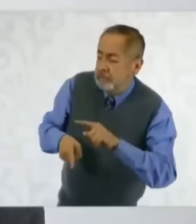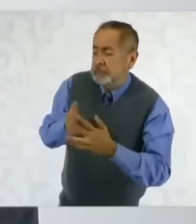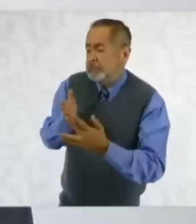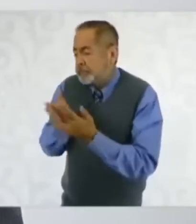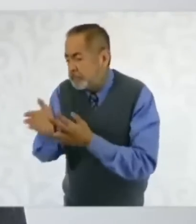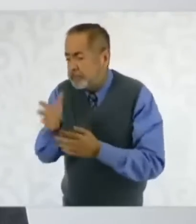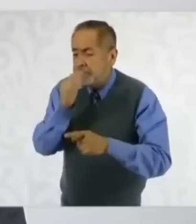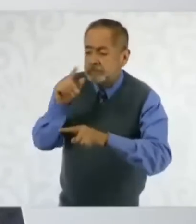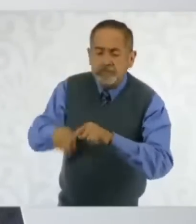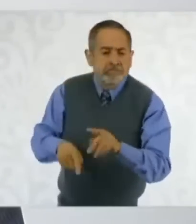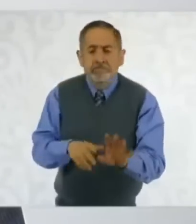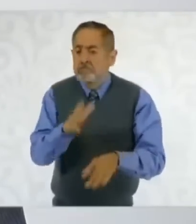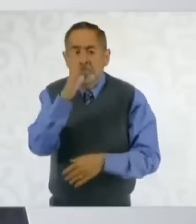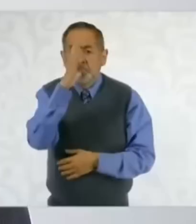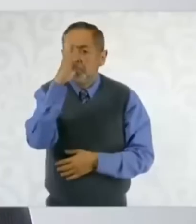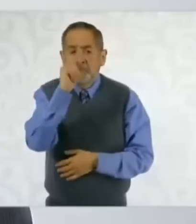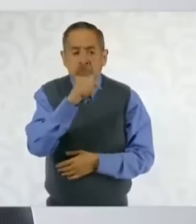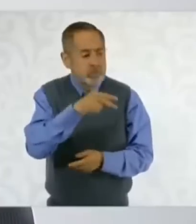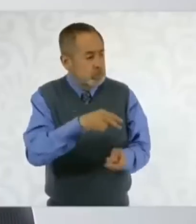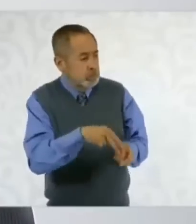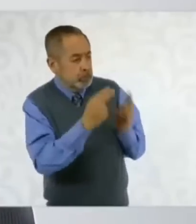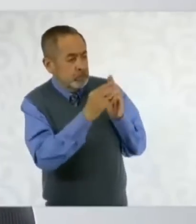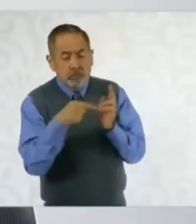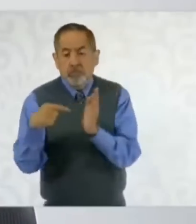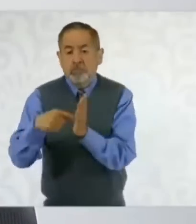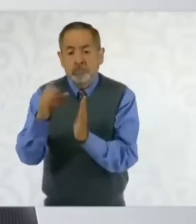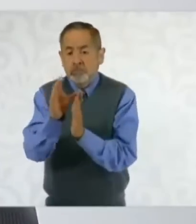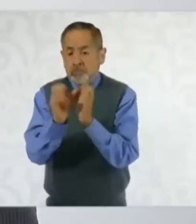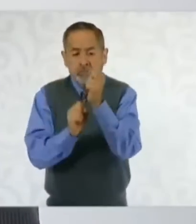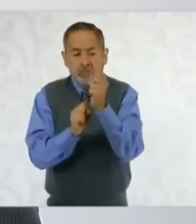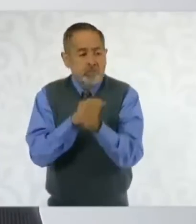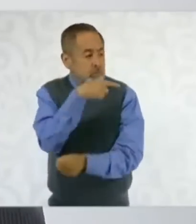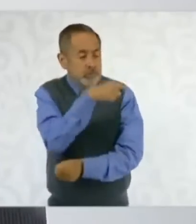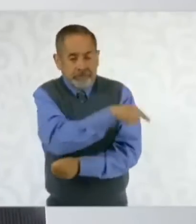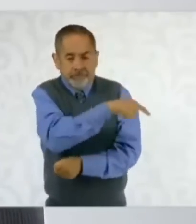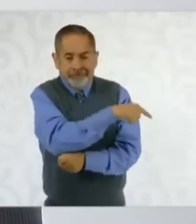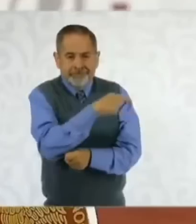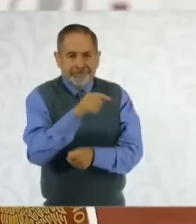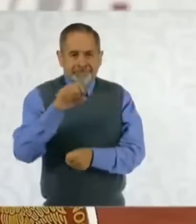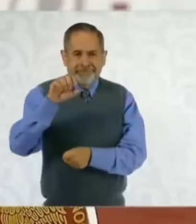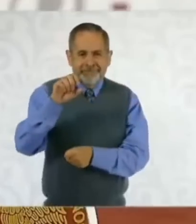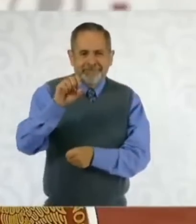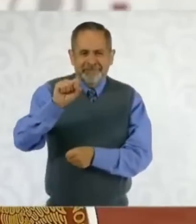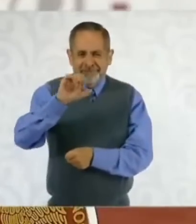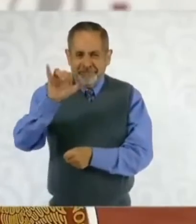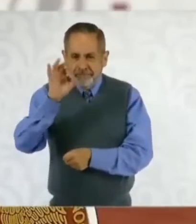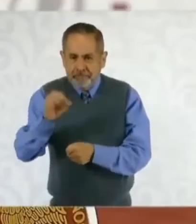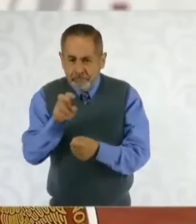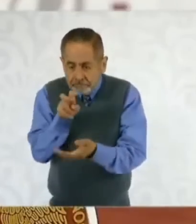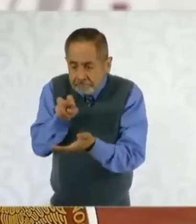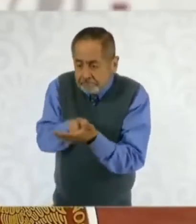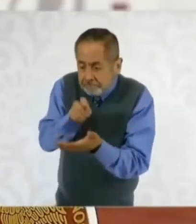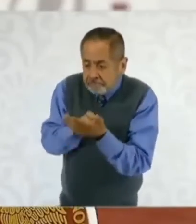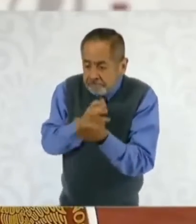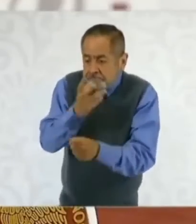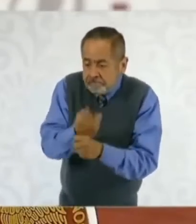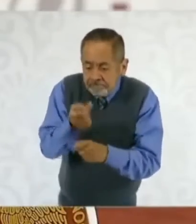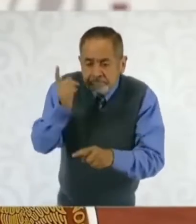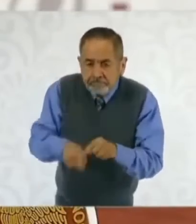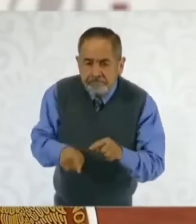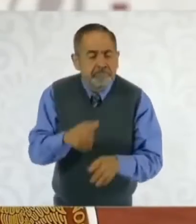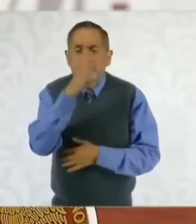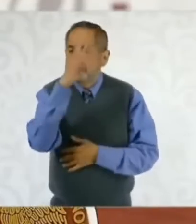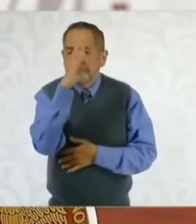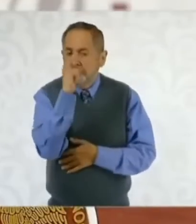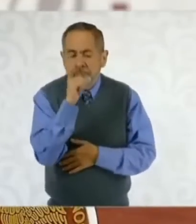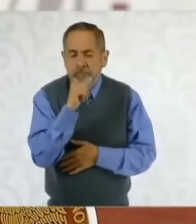improcedente contra reformas o adiciones a la Constitución. Lo que se hace ahora es simplemente visibilizar en